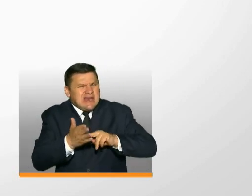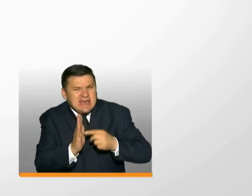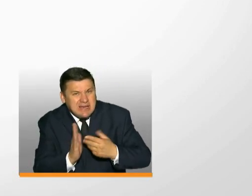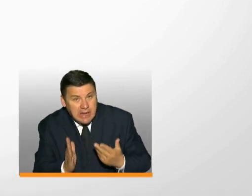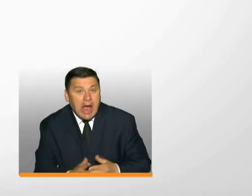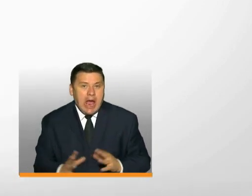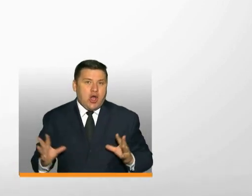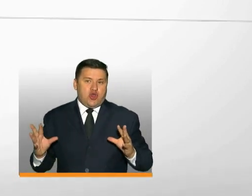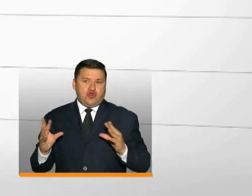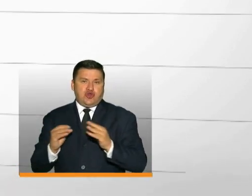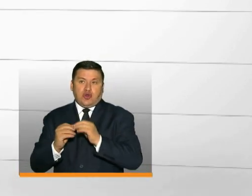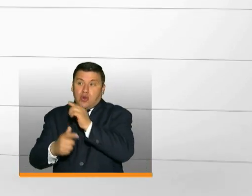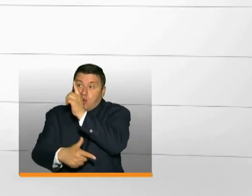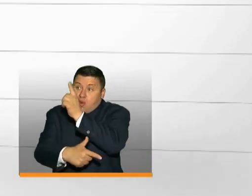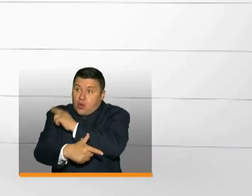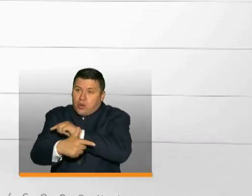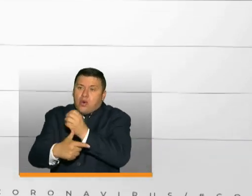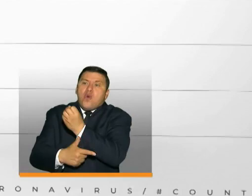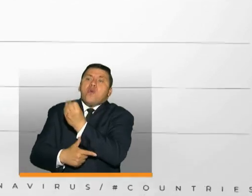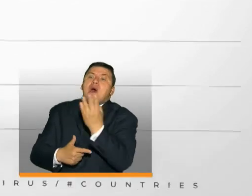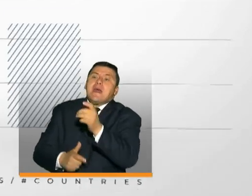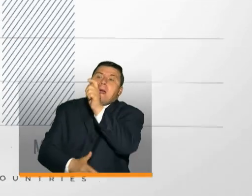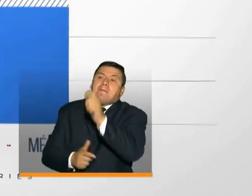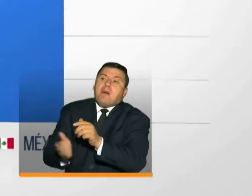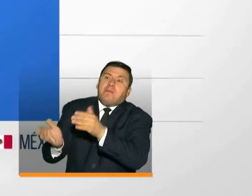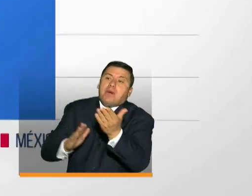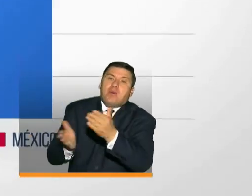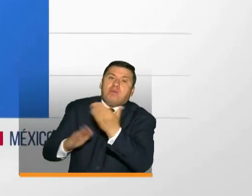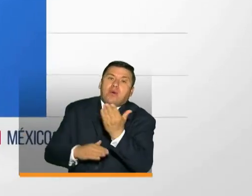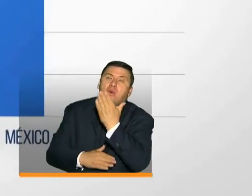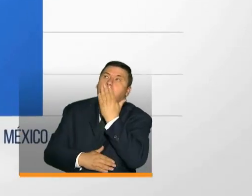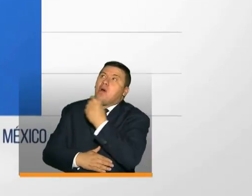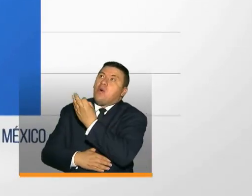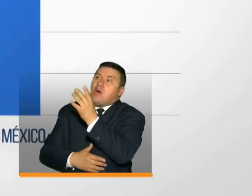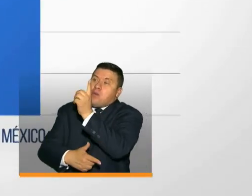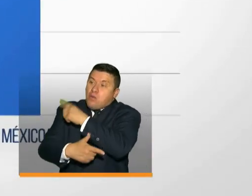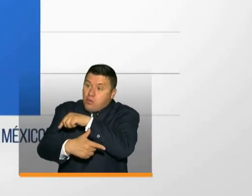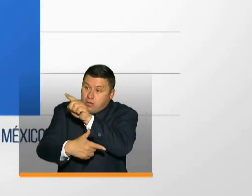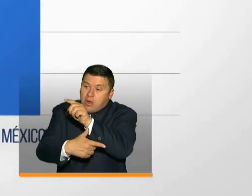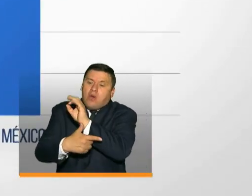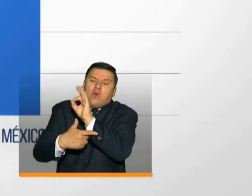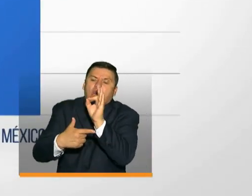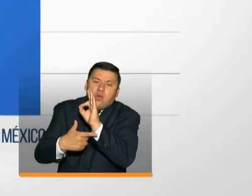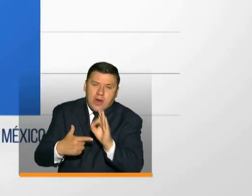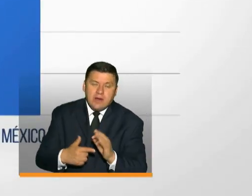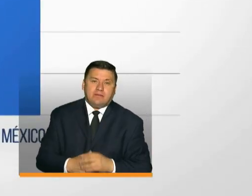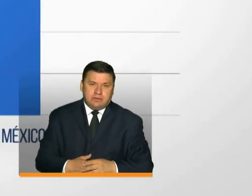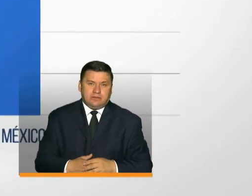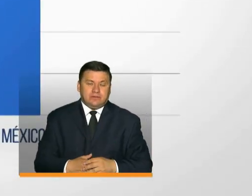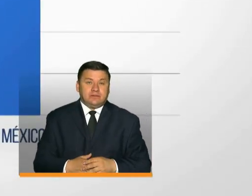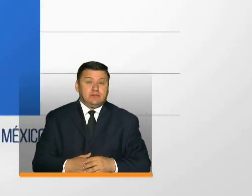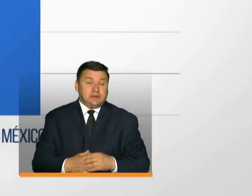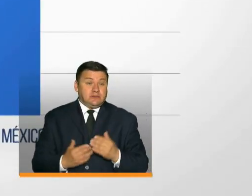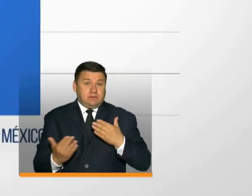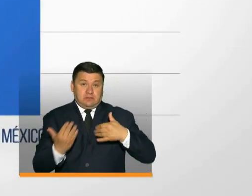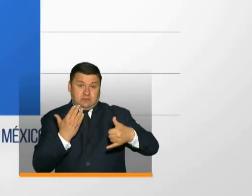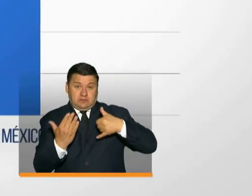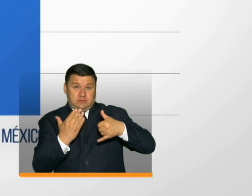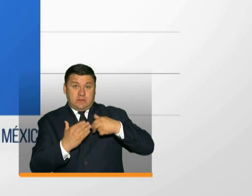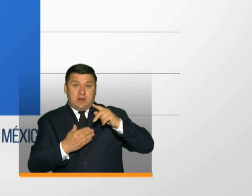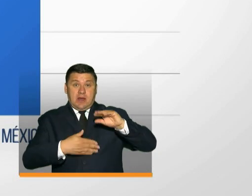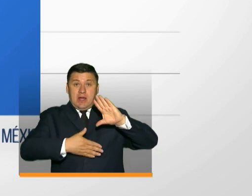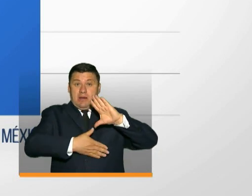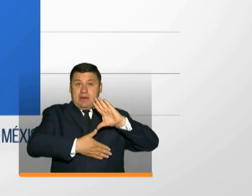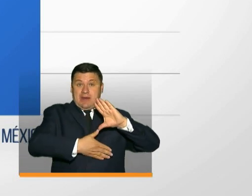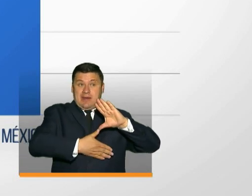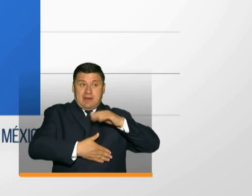eso? Del total de casos, ¿cuántas personas han fallecido? Y aquí podemos ver también la tasa de letalidad comparada con otros países de